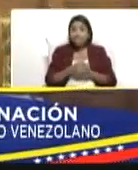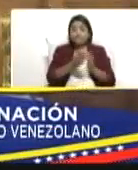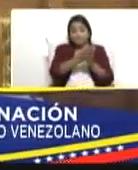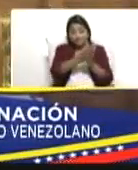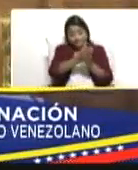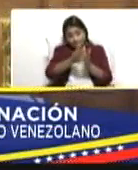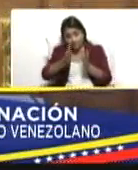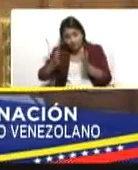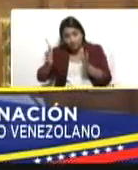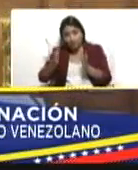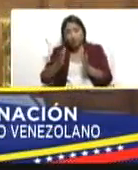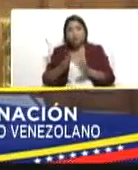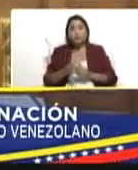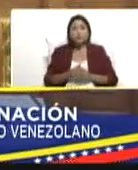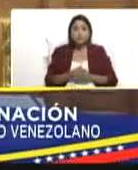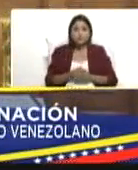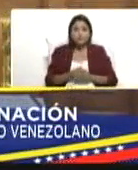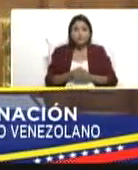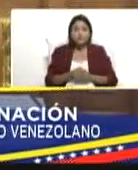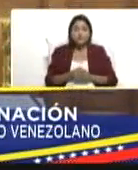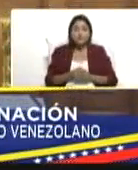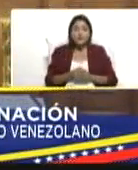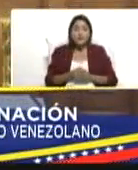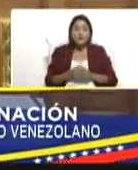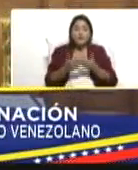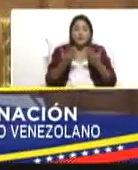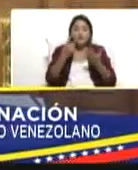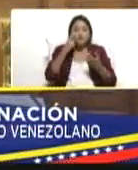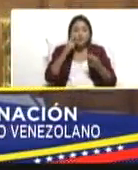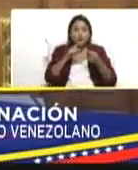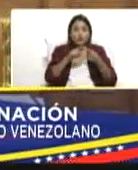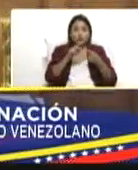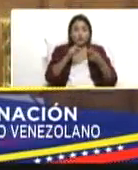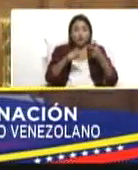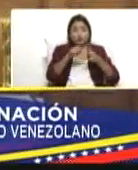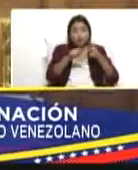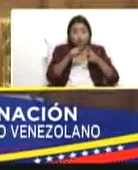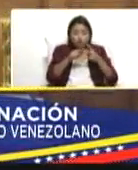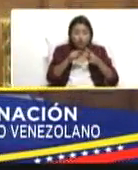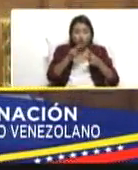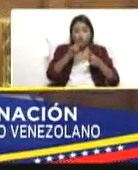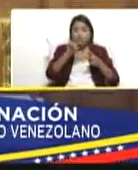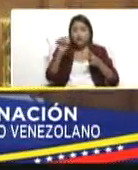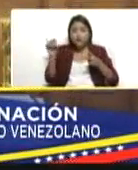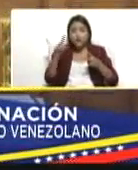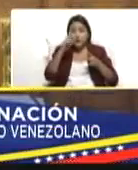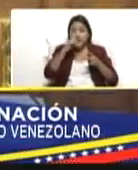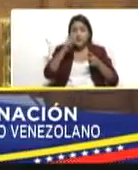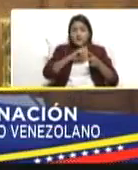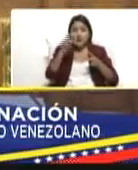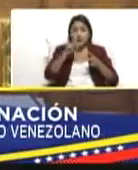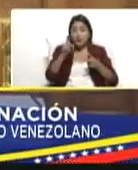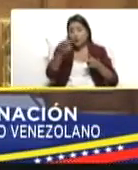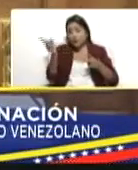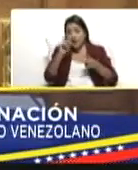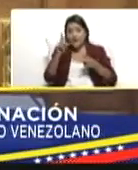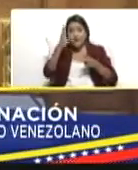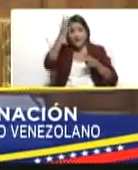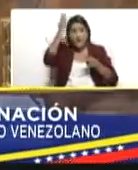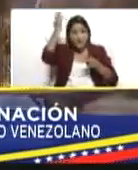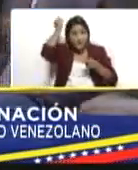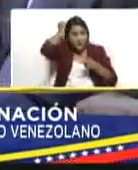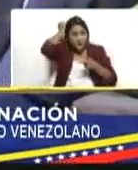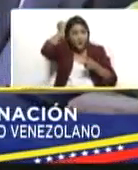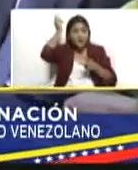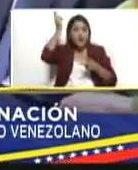por la luz de dos bicentenarios señores Embajadores de nuestra América Señor embajador